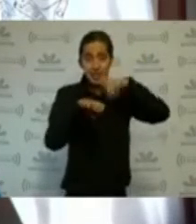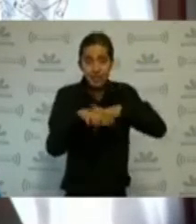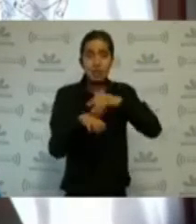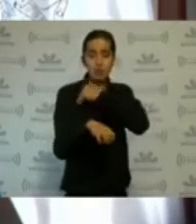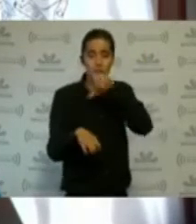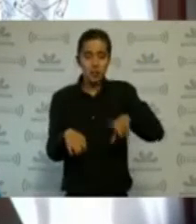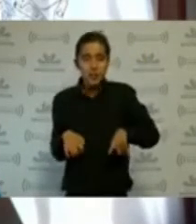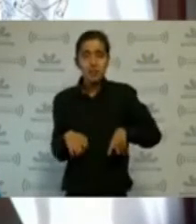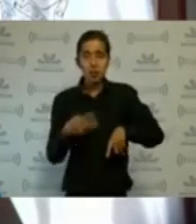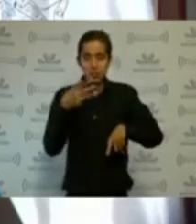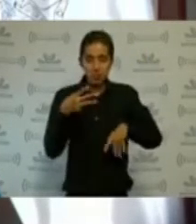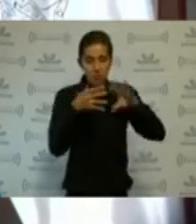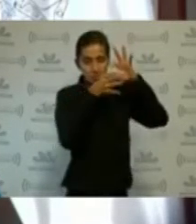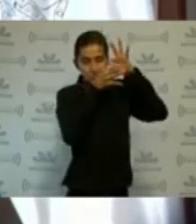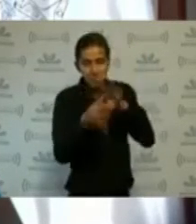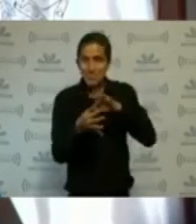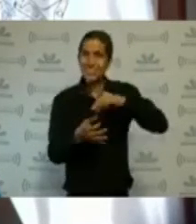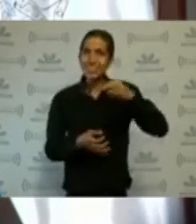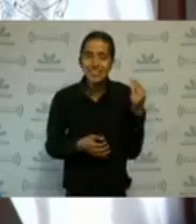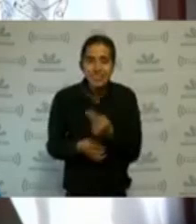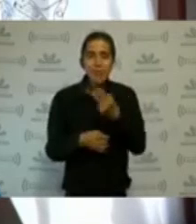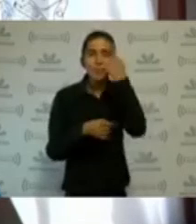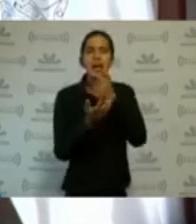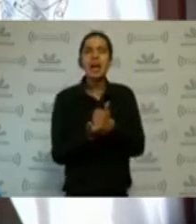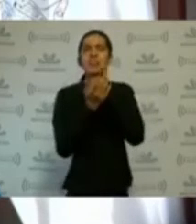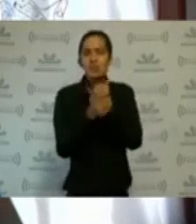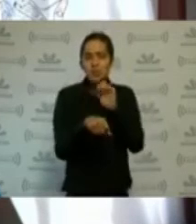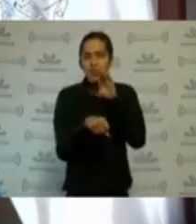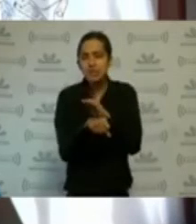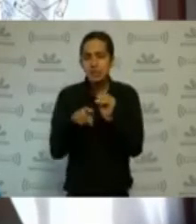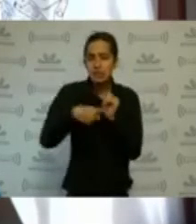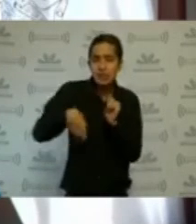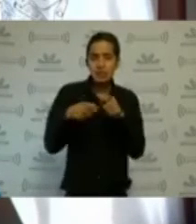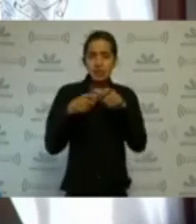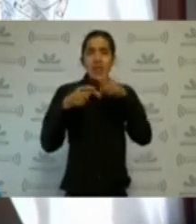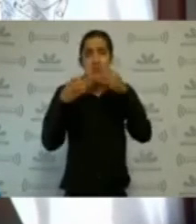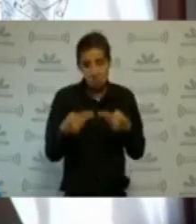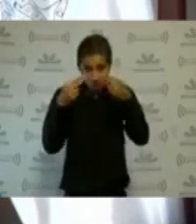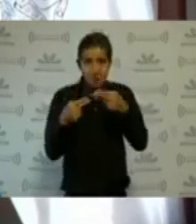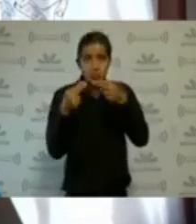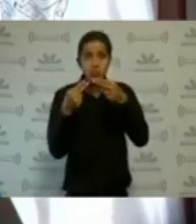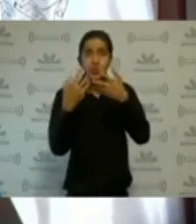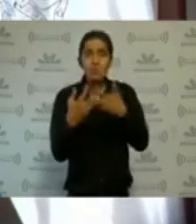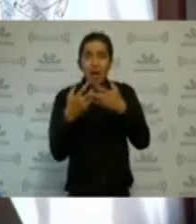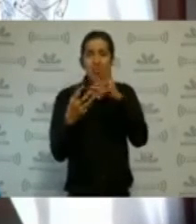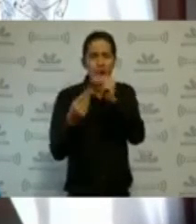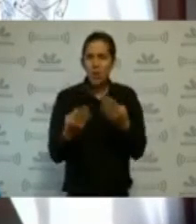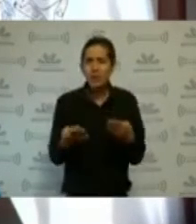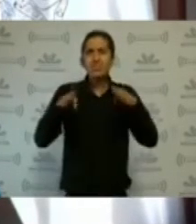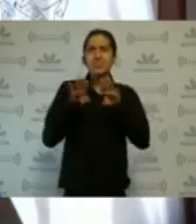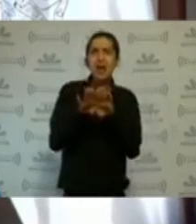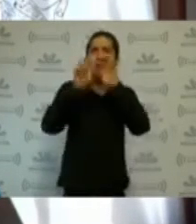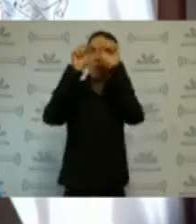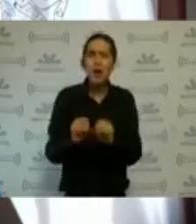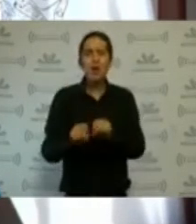pues la extensión del subsidio del impuesto sobre la nómina a